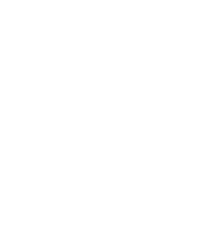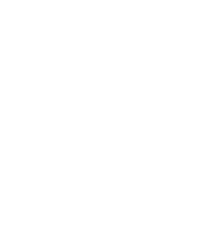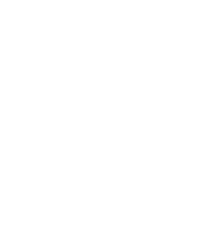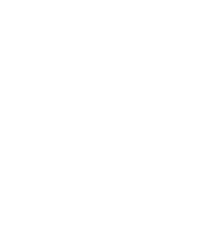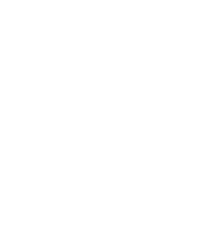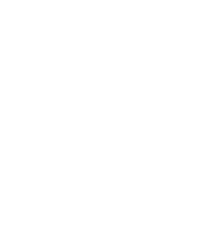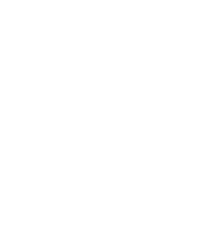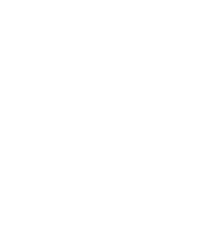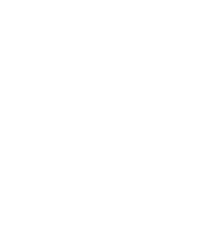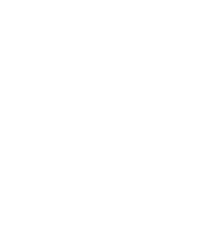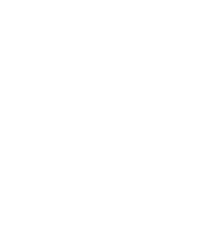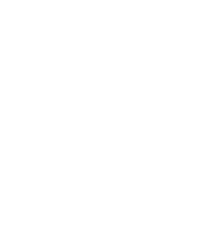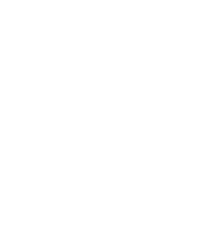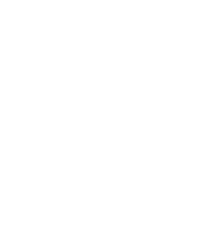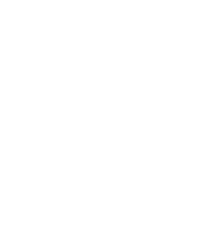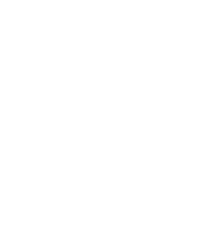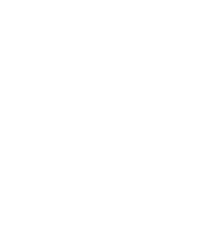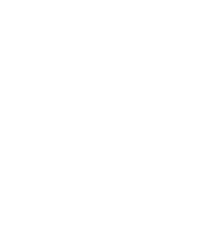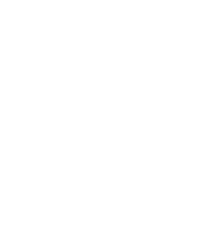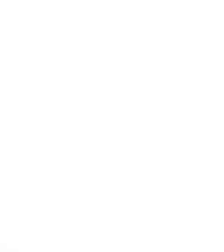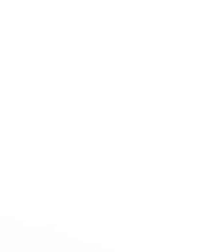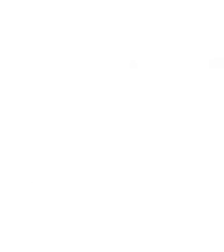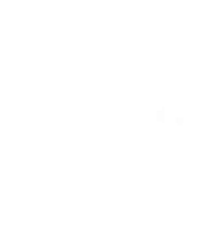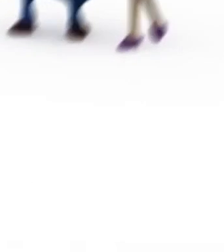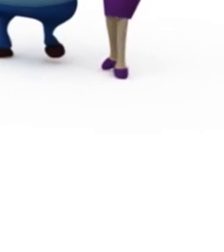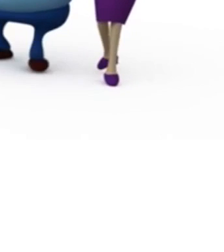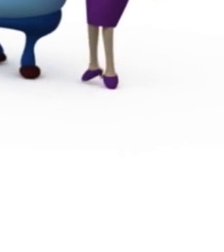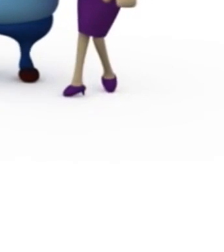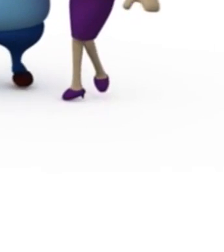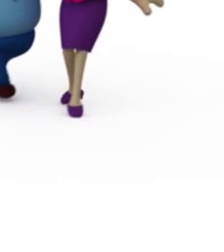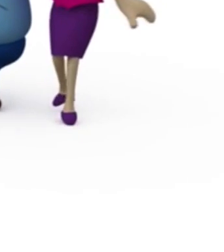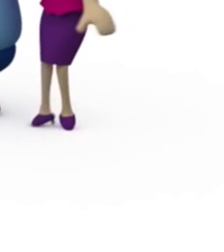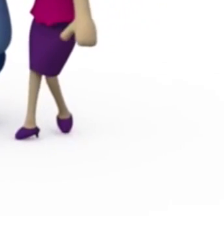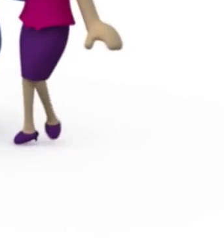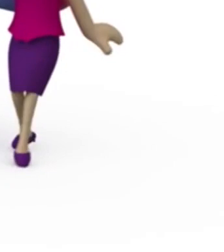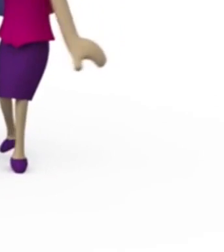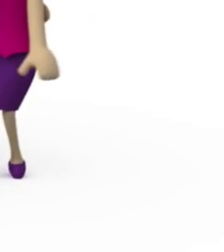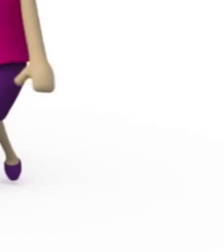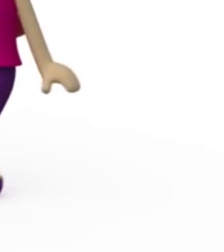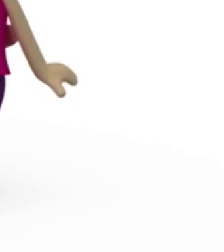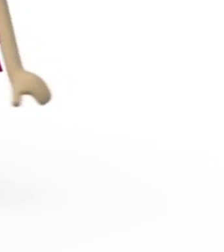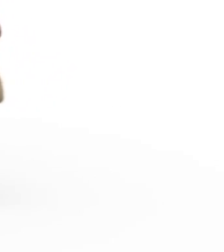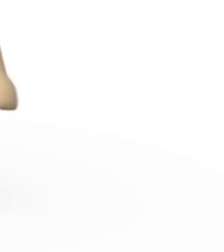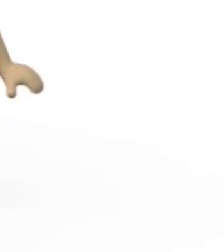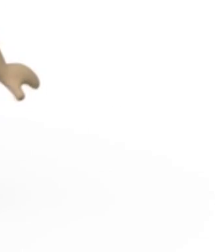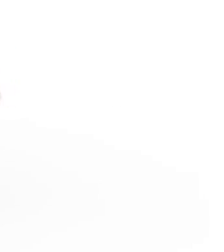Cerebral te puede hasta matar si no lo sabes detectar.